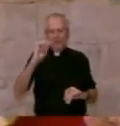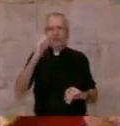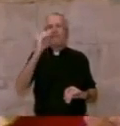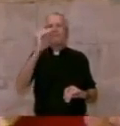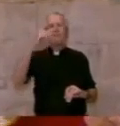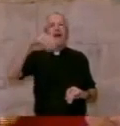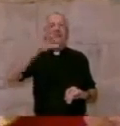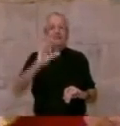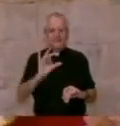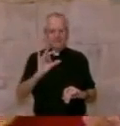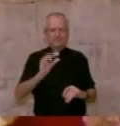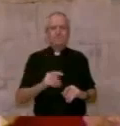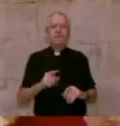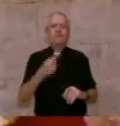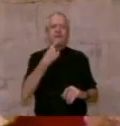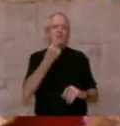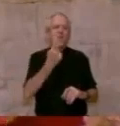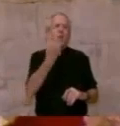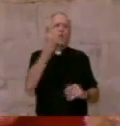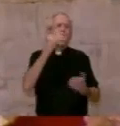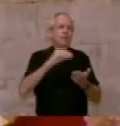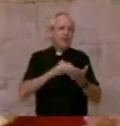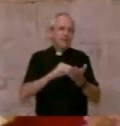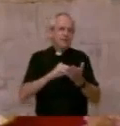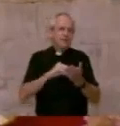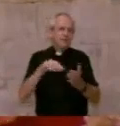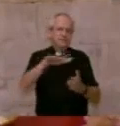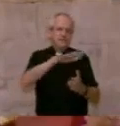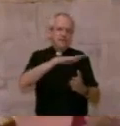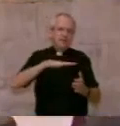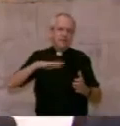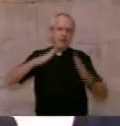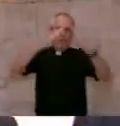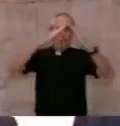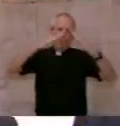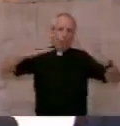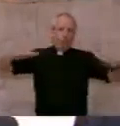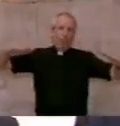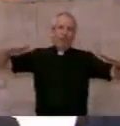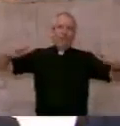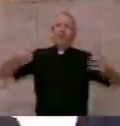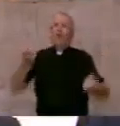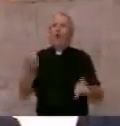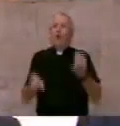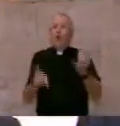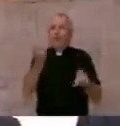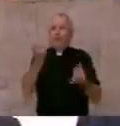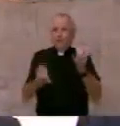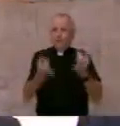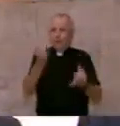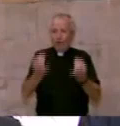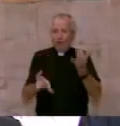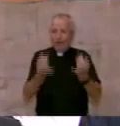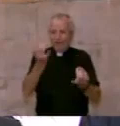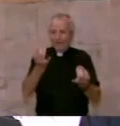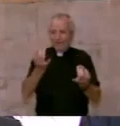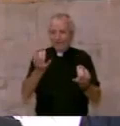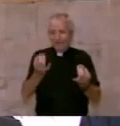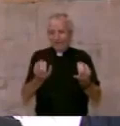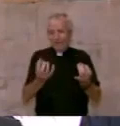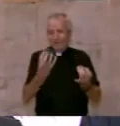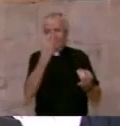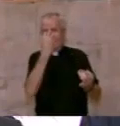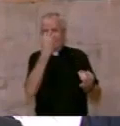Decía, una vez se estableció un circo cerca de un pueblo de Dinamarca y he aquí que cuando iba a empezar